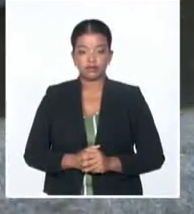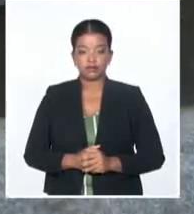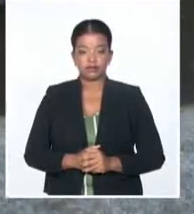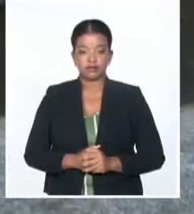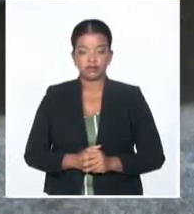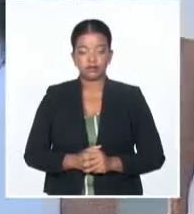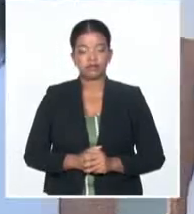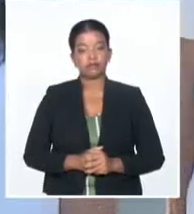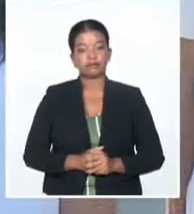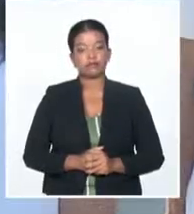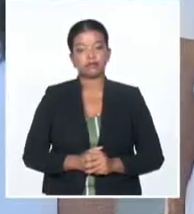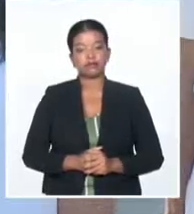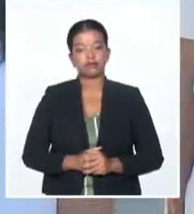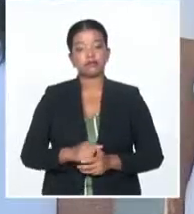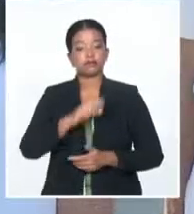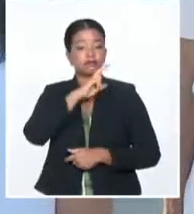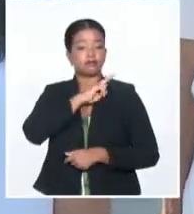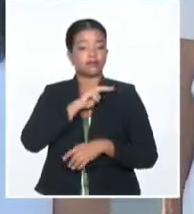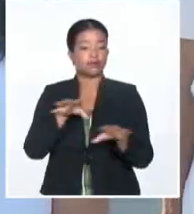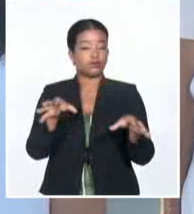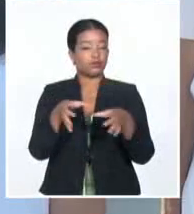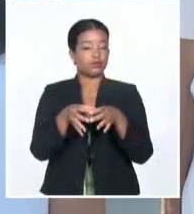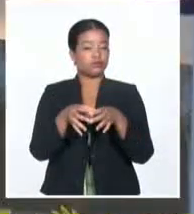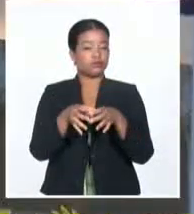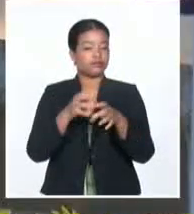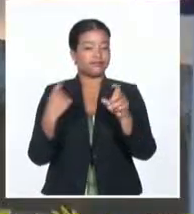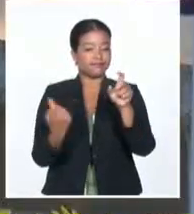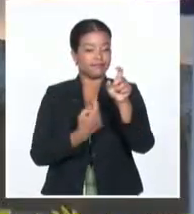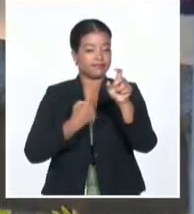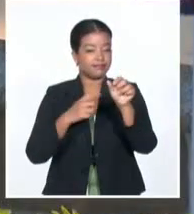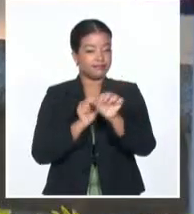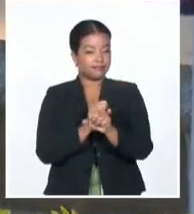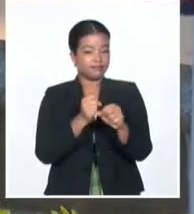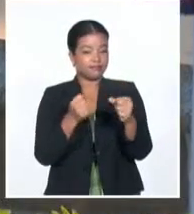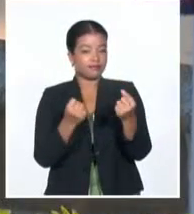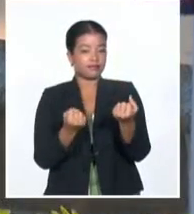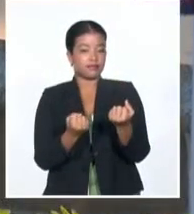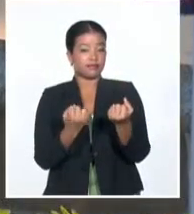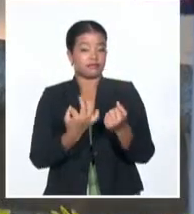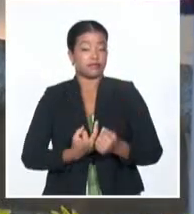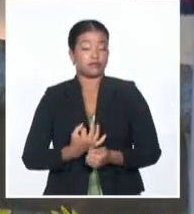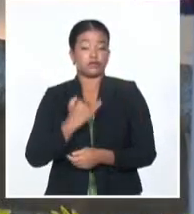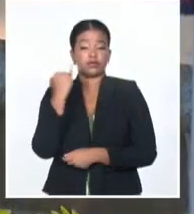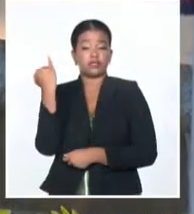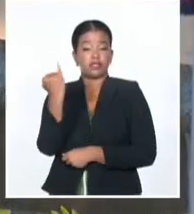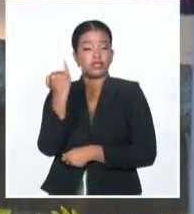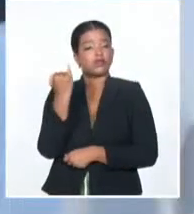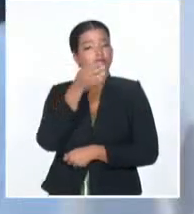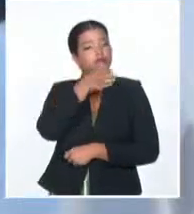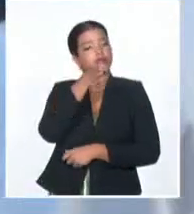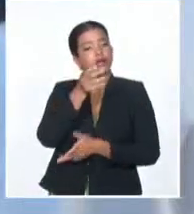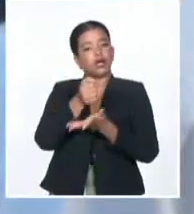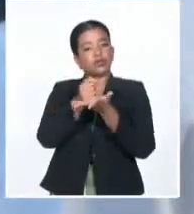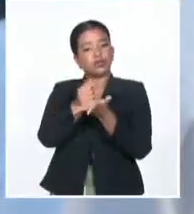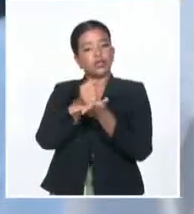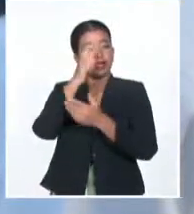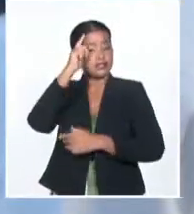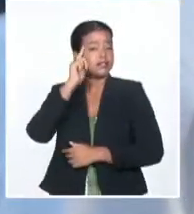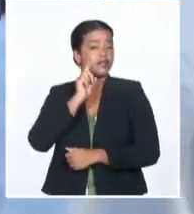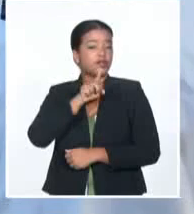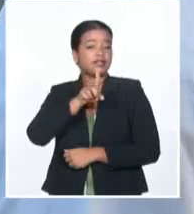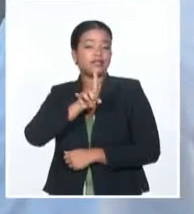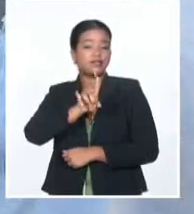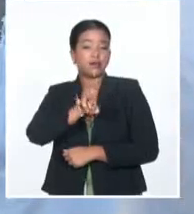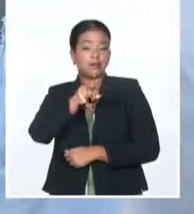Fue el general en jefe del Ejército Libertador, la máxima expresión del internacionalismo en el siglo XIX, un paradigma